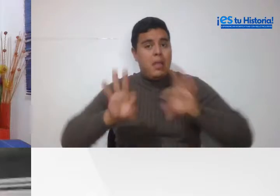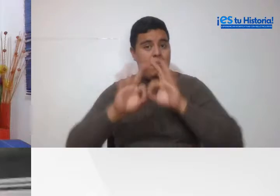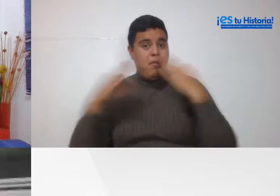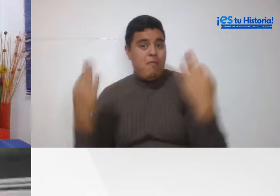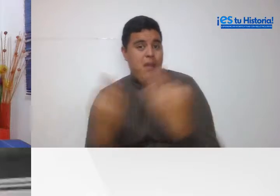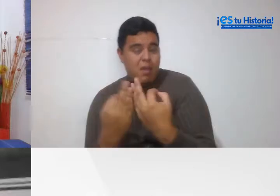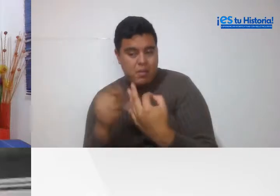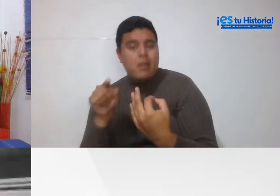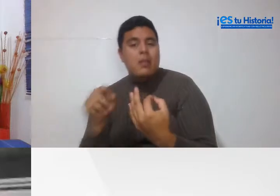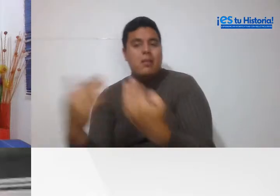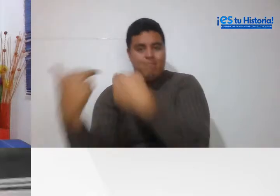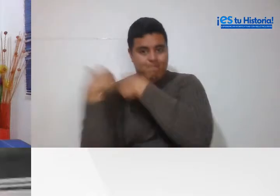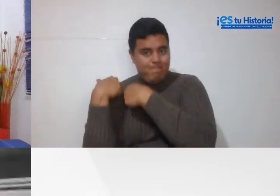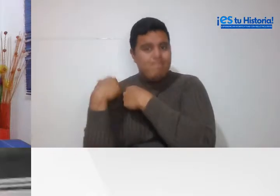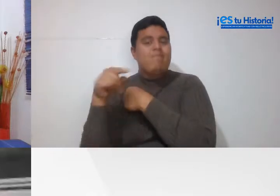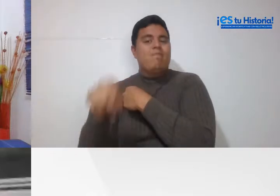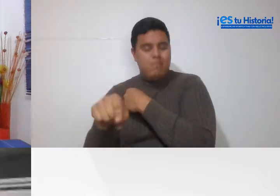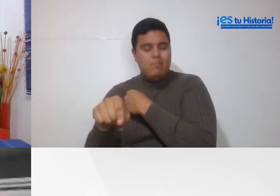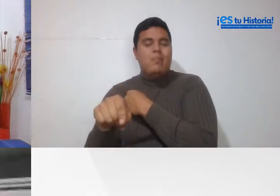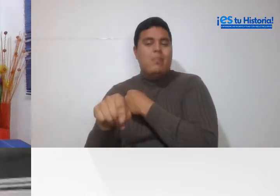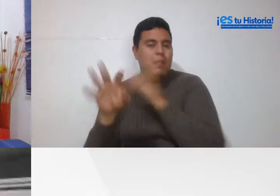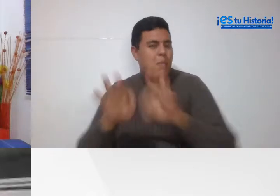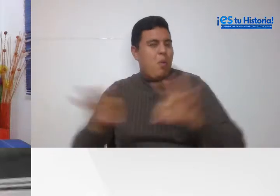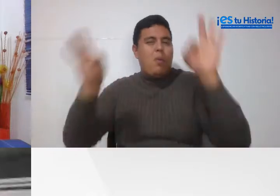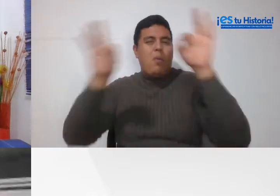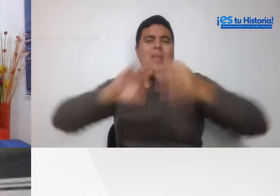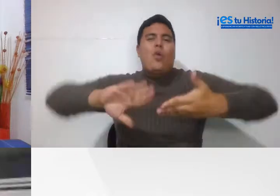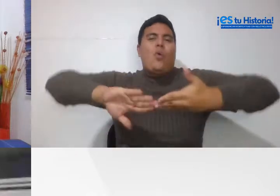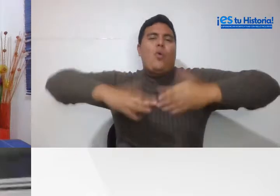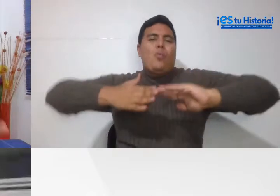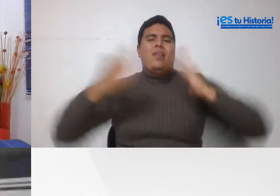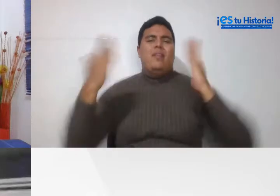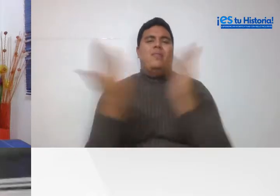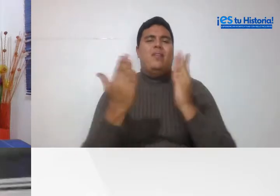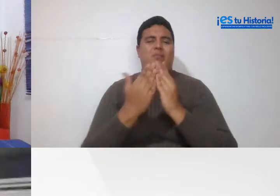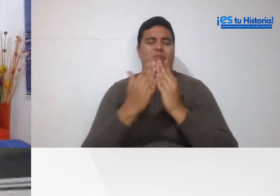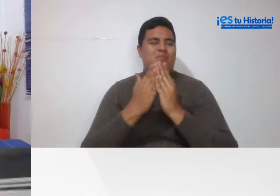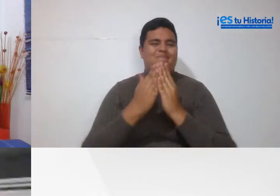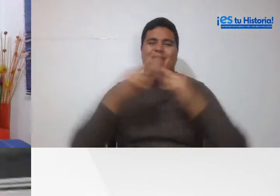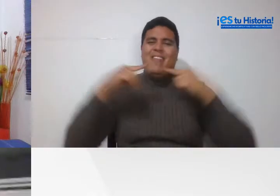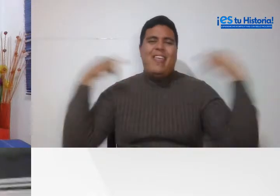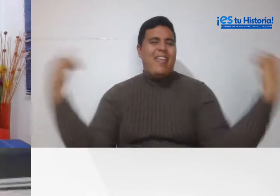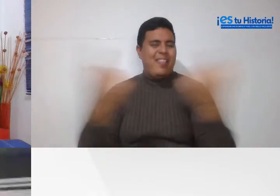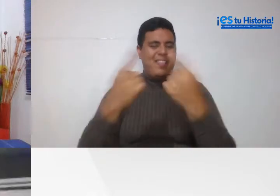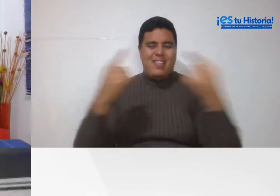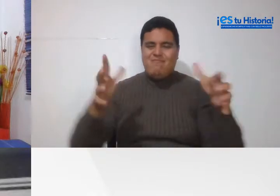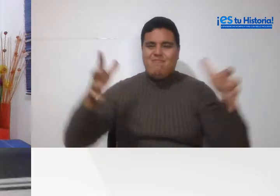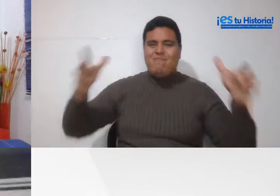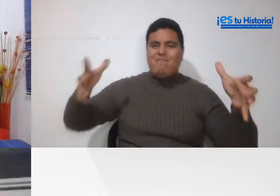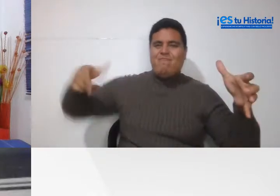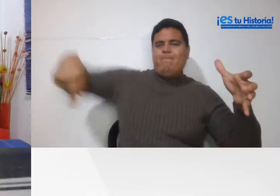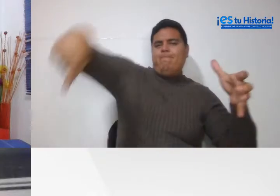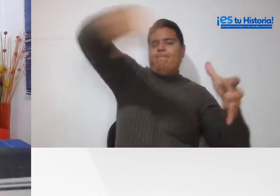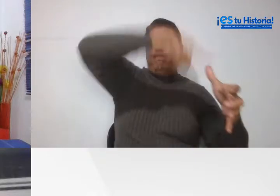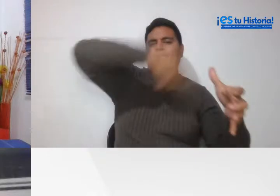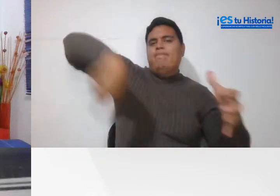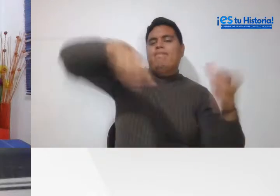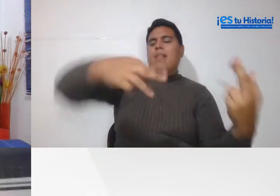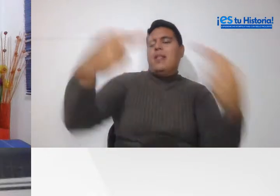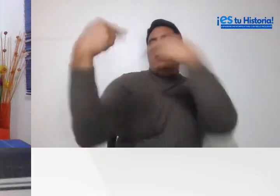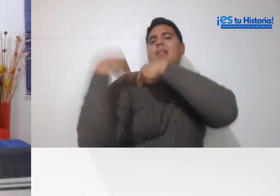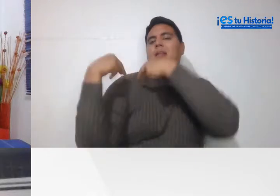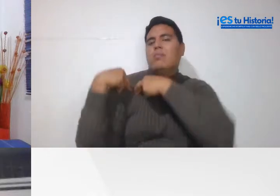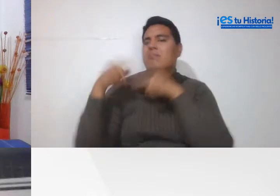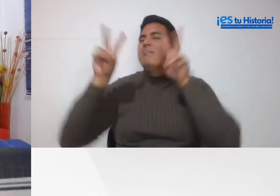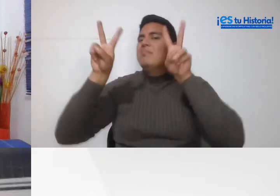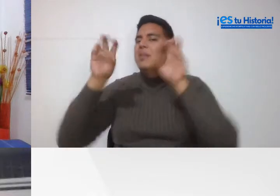educativa en general, y la familia también tiene una gran responsabilidad en la educación, por supuesto, y no dejar como que todo queda